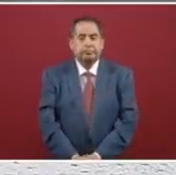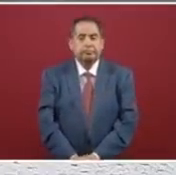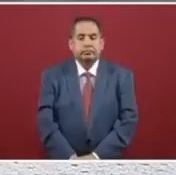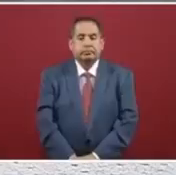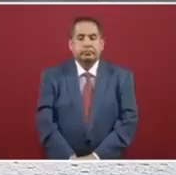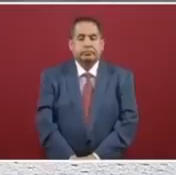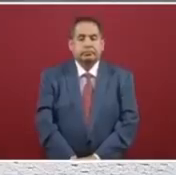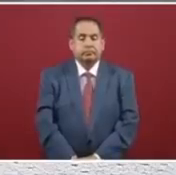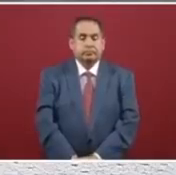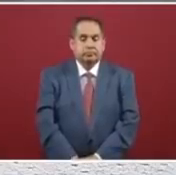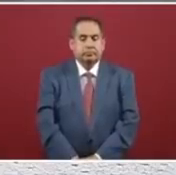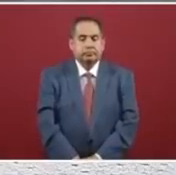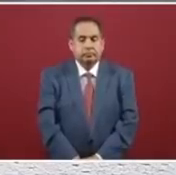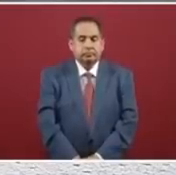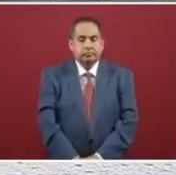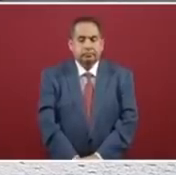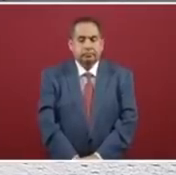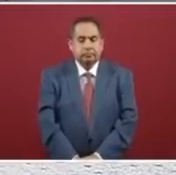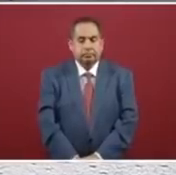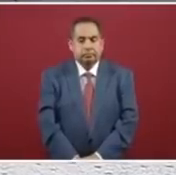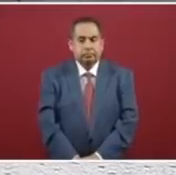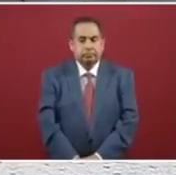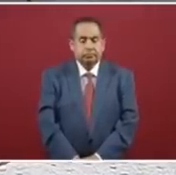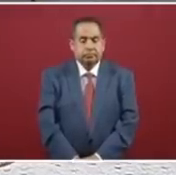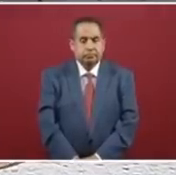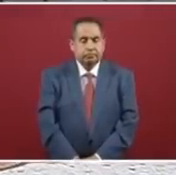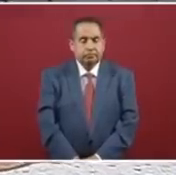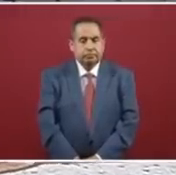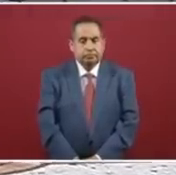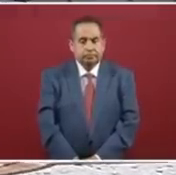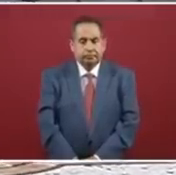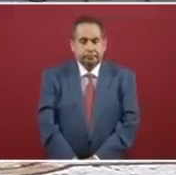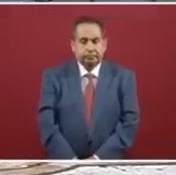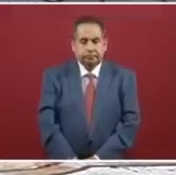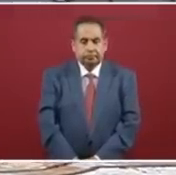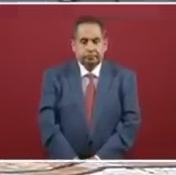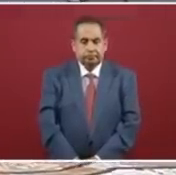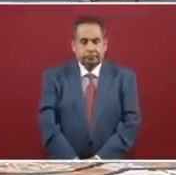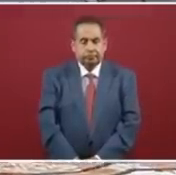sí y si quieren les devuelvo este